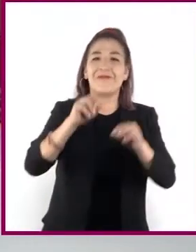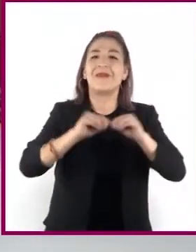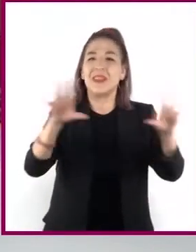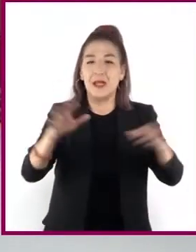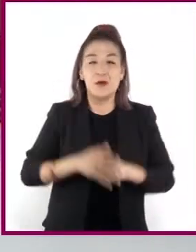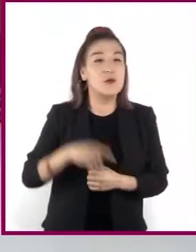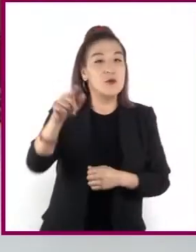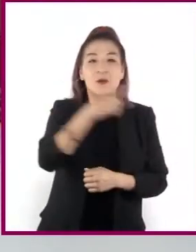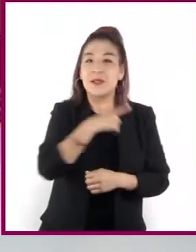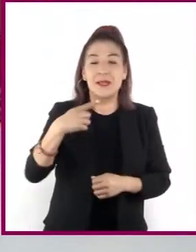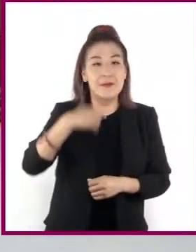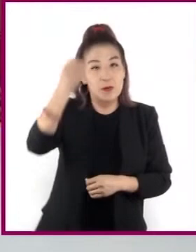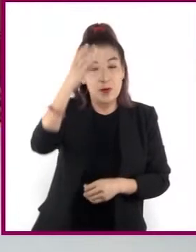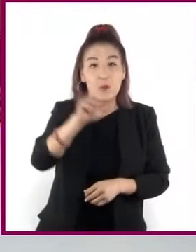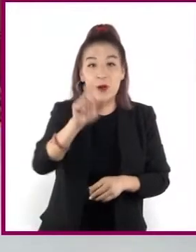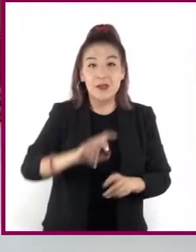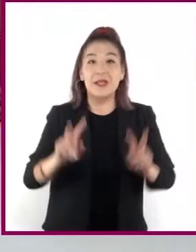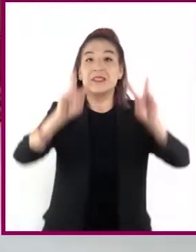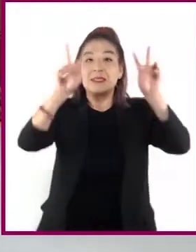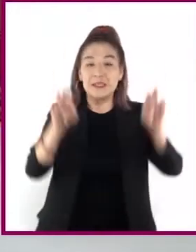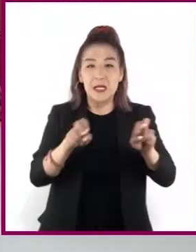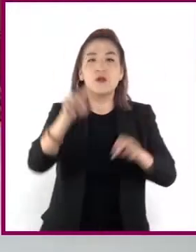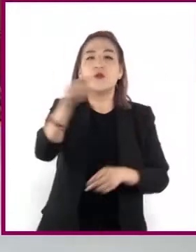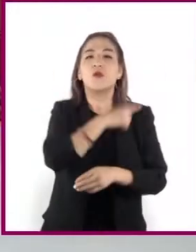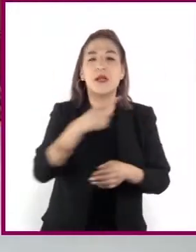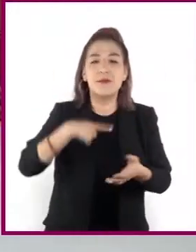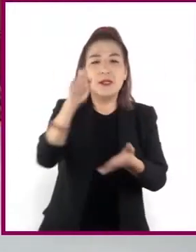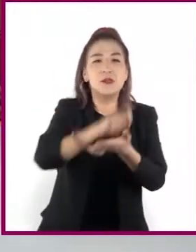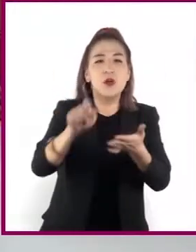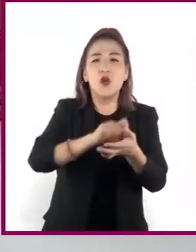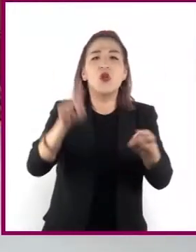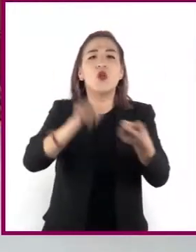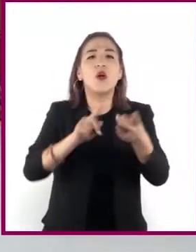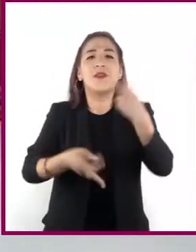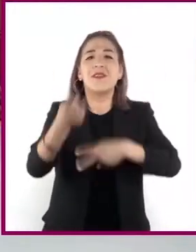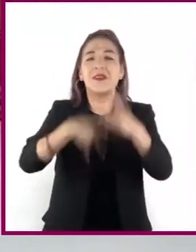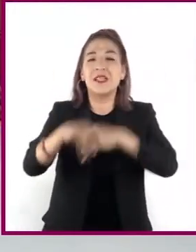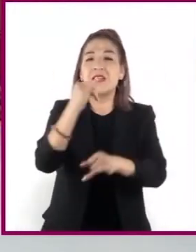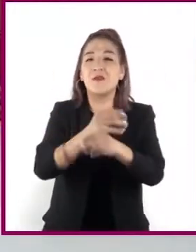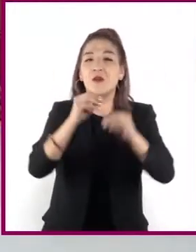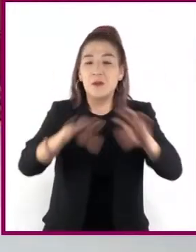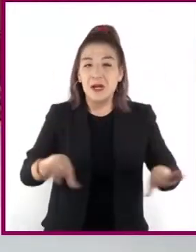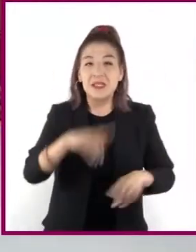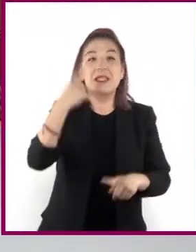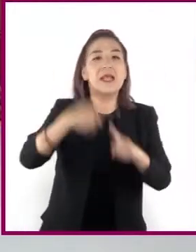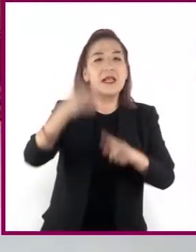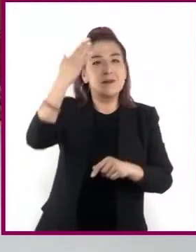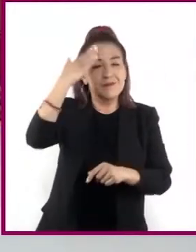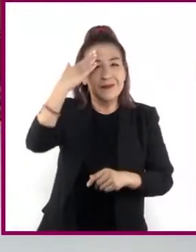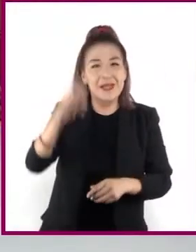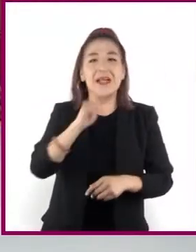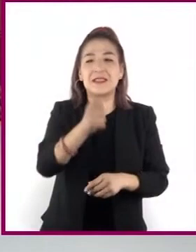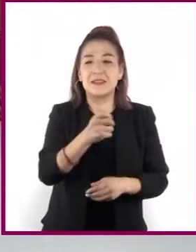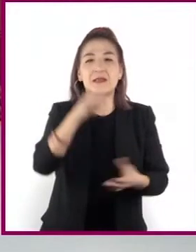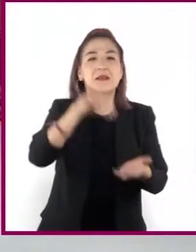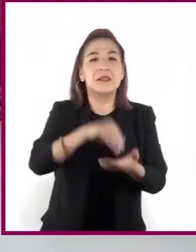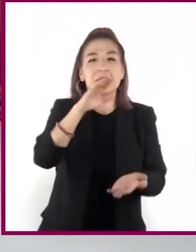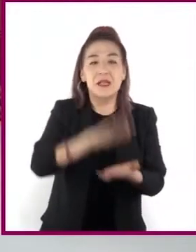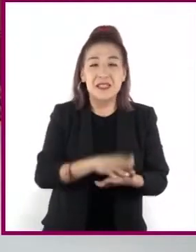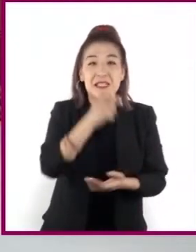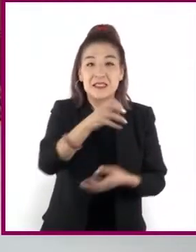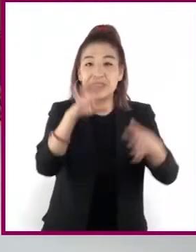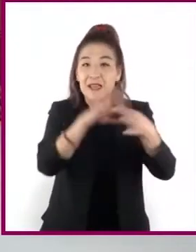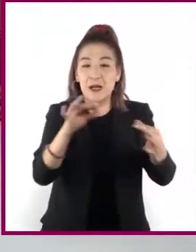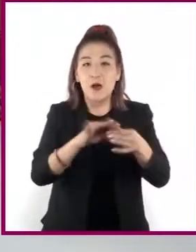se les olvide que cuando citan deben escribir de dónde adquirieron la información y el autor de la cita y, si es tal cual lo dice,